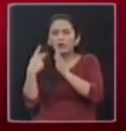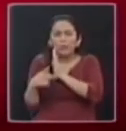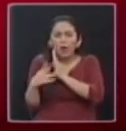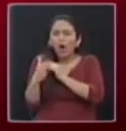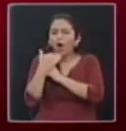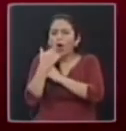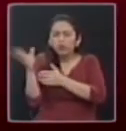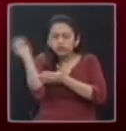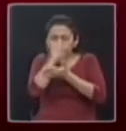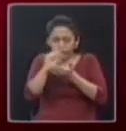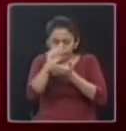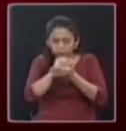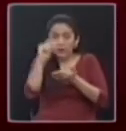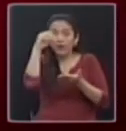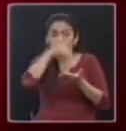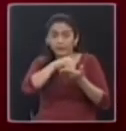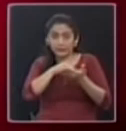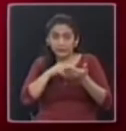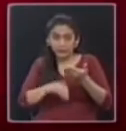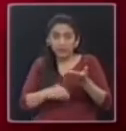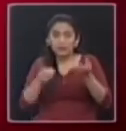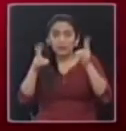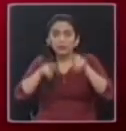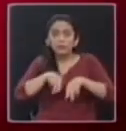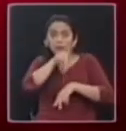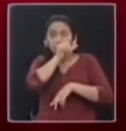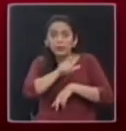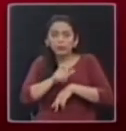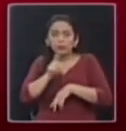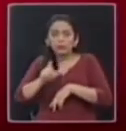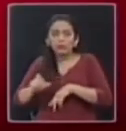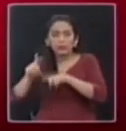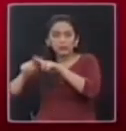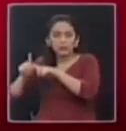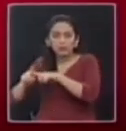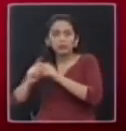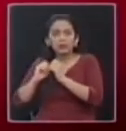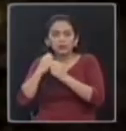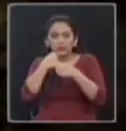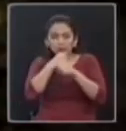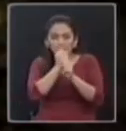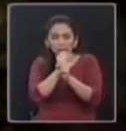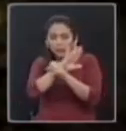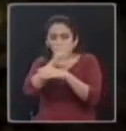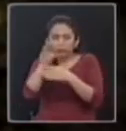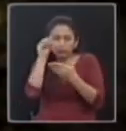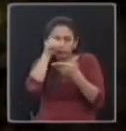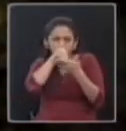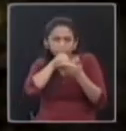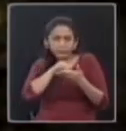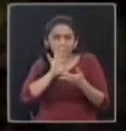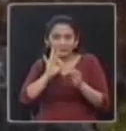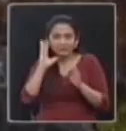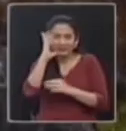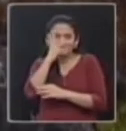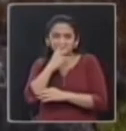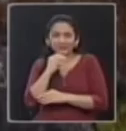los ilustraciones de los personajes hechos con técnica 3D. Este proyecto social